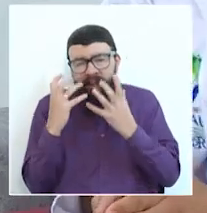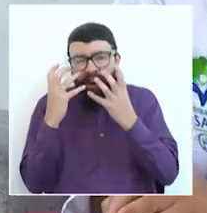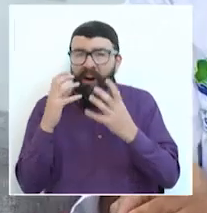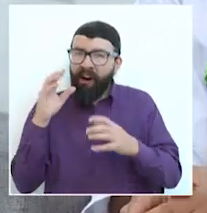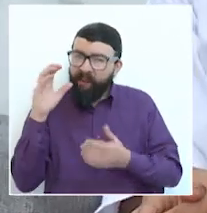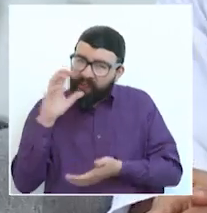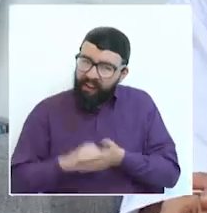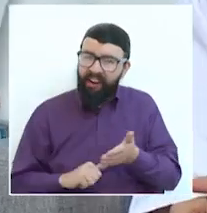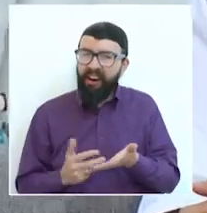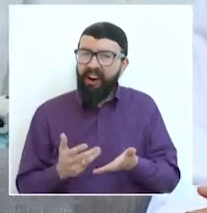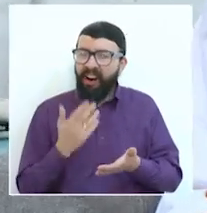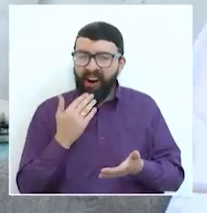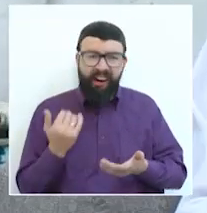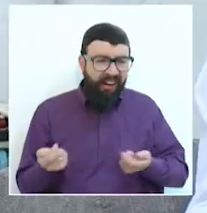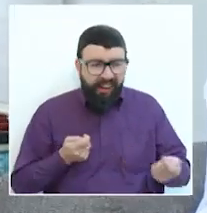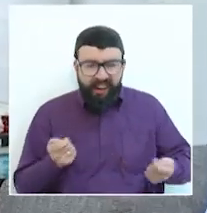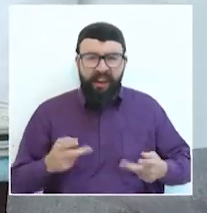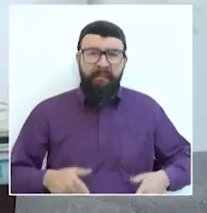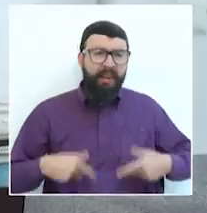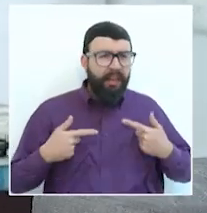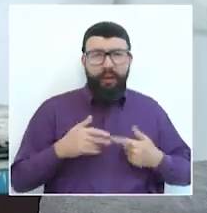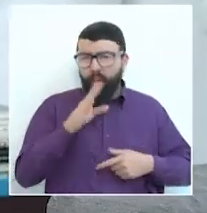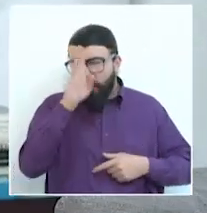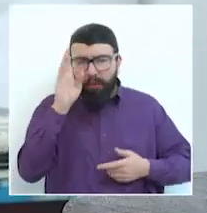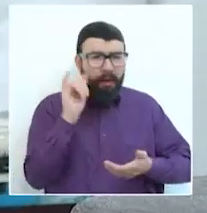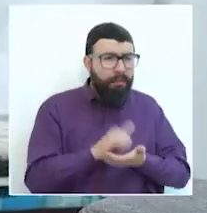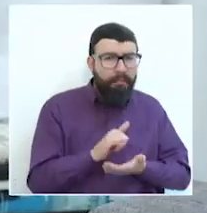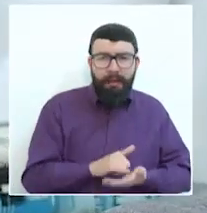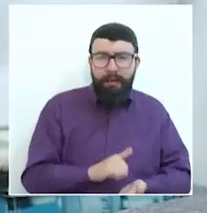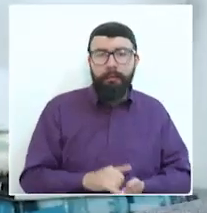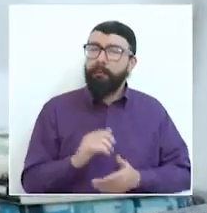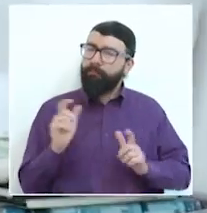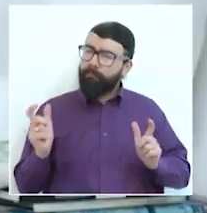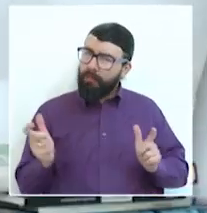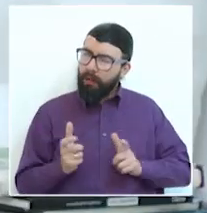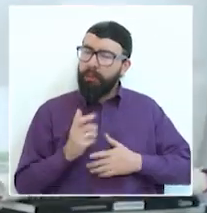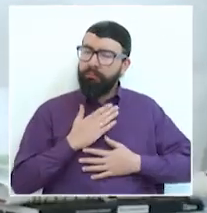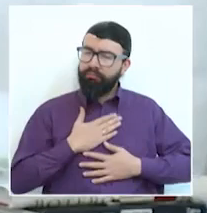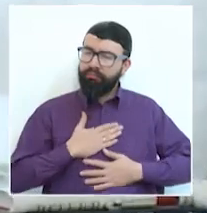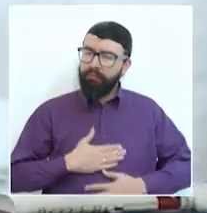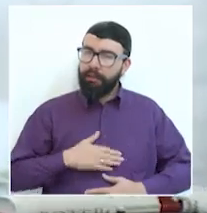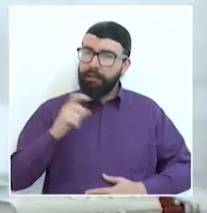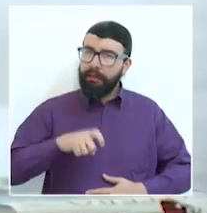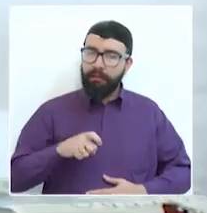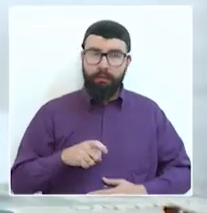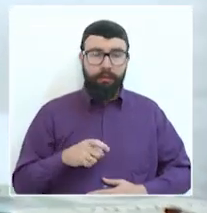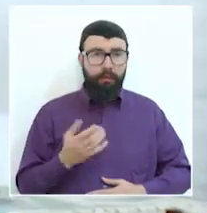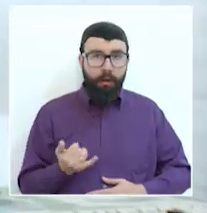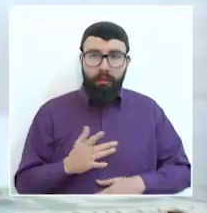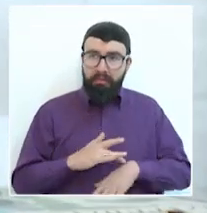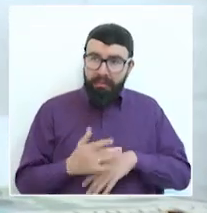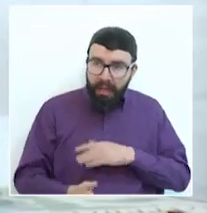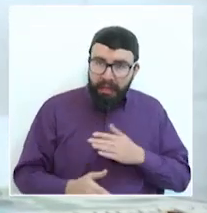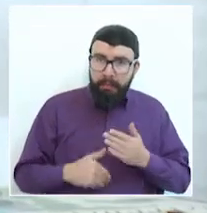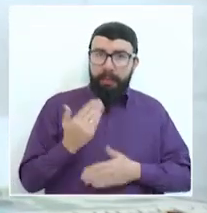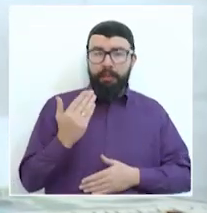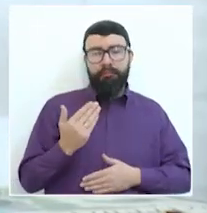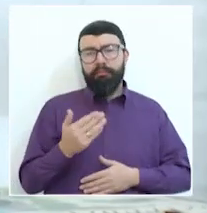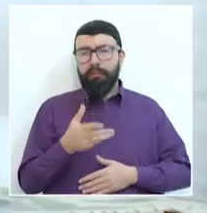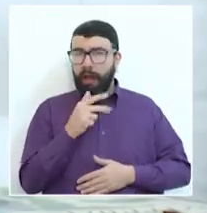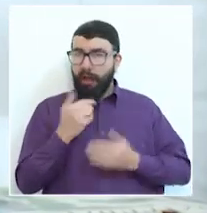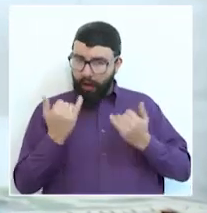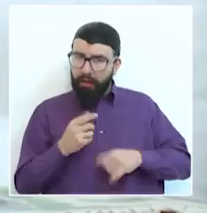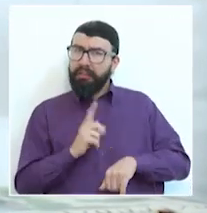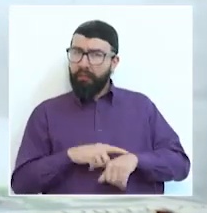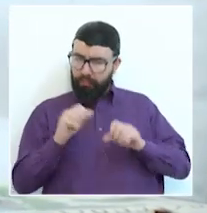malo que manejamos en nuestra vida cotidiana. Y creo que no es tarde, nunca es tarde para empezar. Entonces, por eso